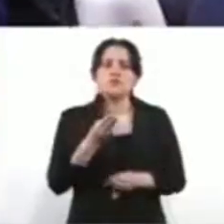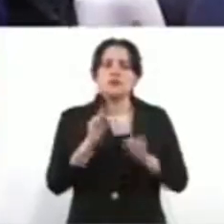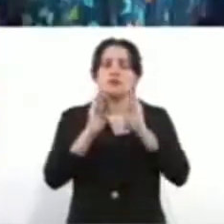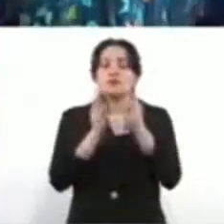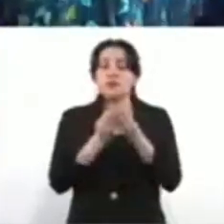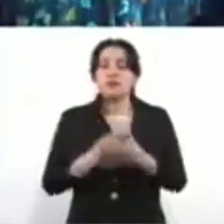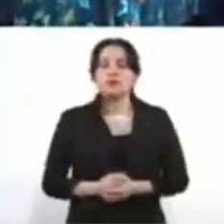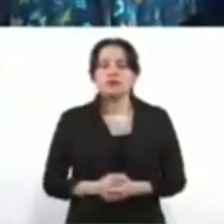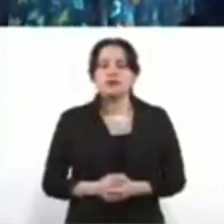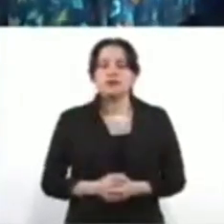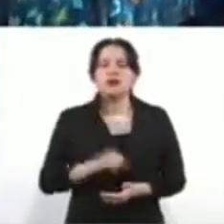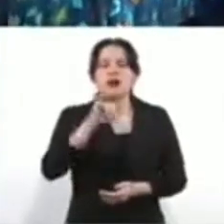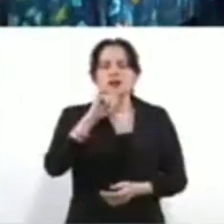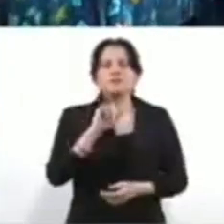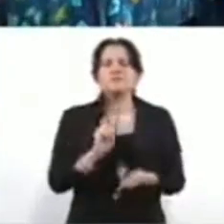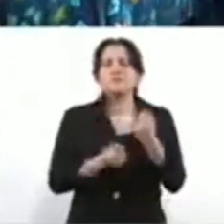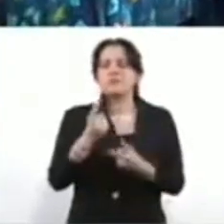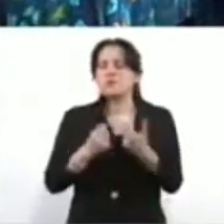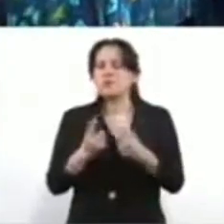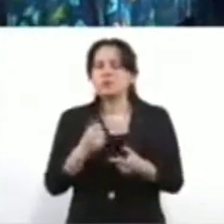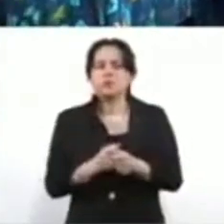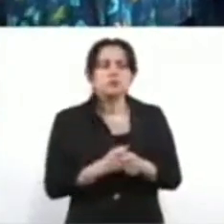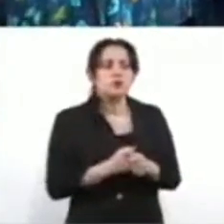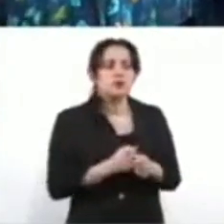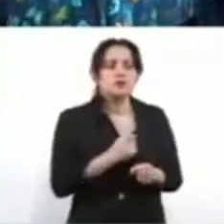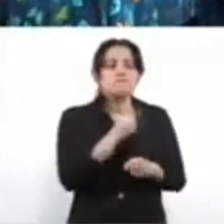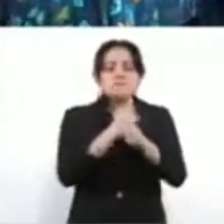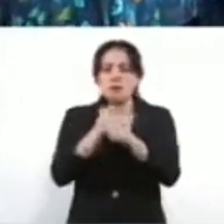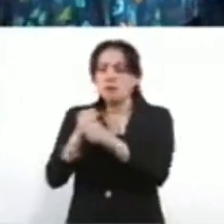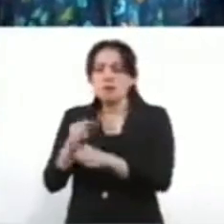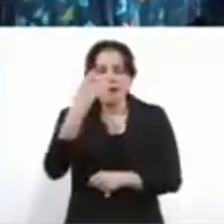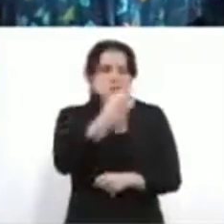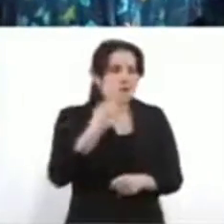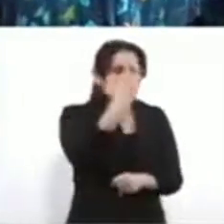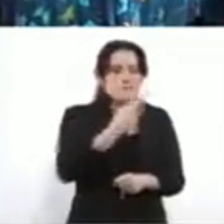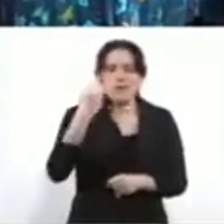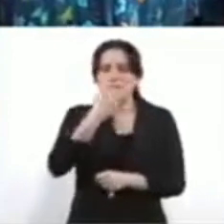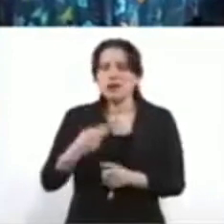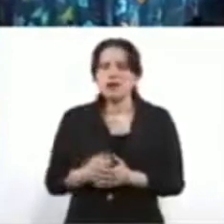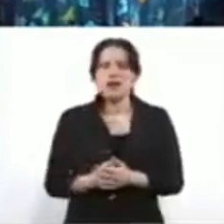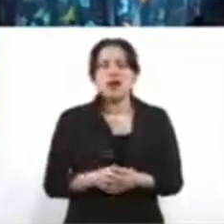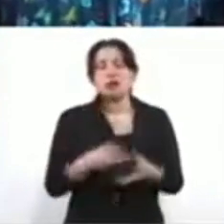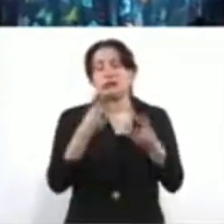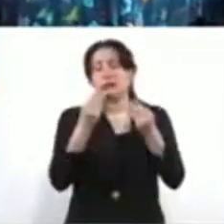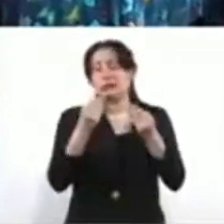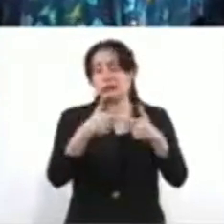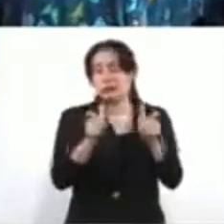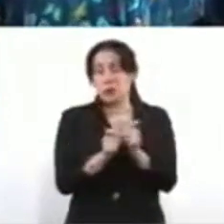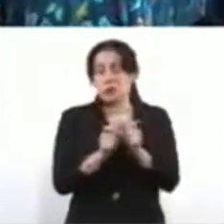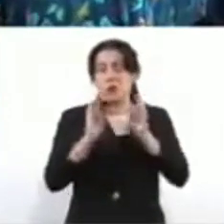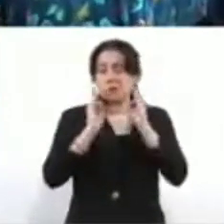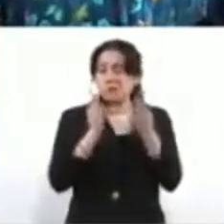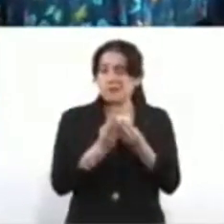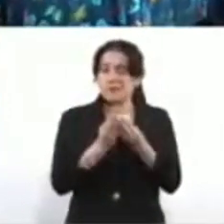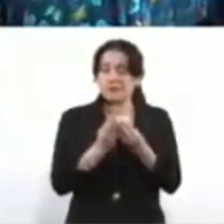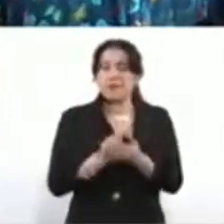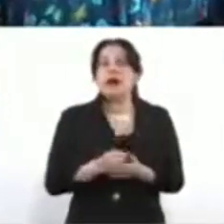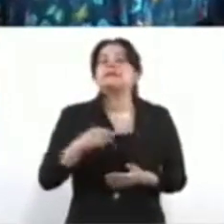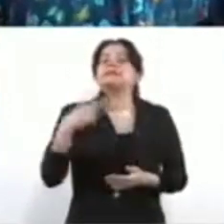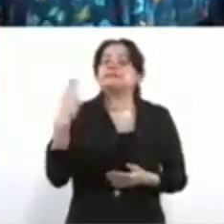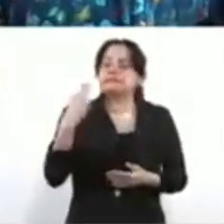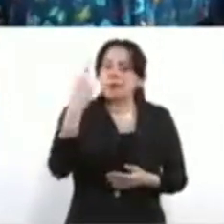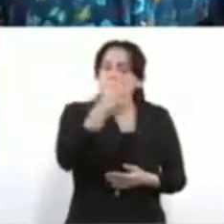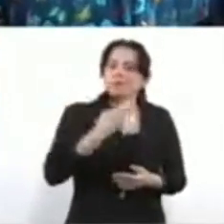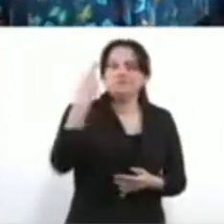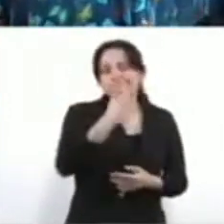otras detenciones y cateos que hemos realizado, pues tienen siglas de cualquier cantidad de cárteles. Todavía tendremos que determinar si pertenecen a una célula criminal